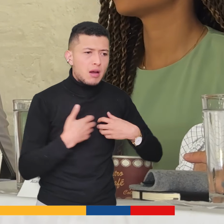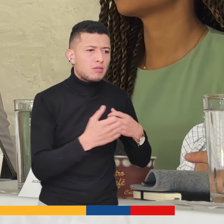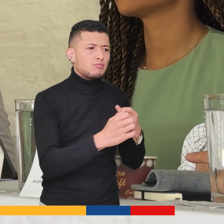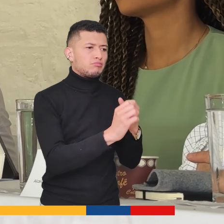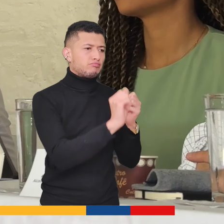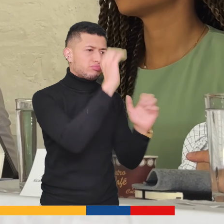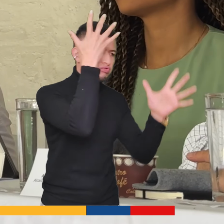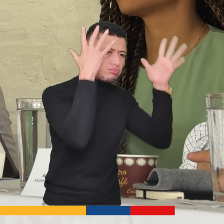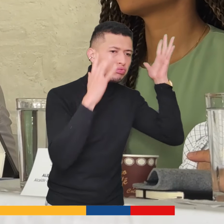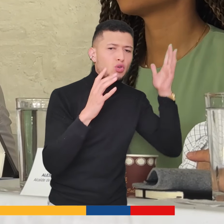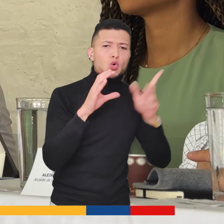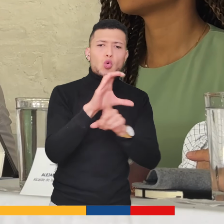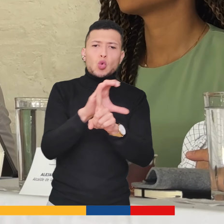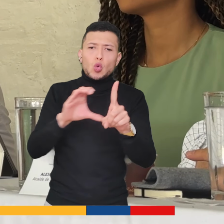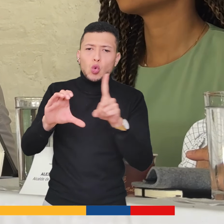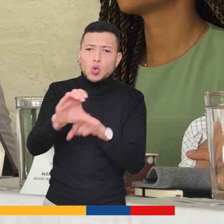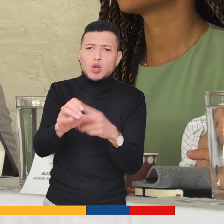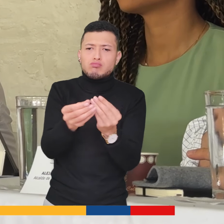cultural